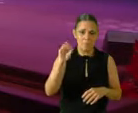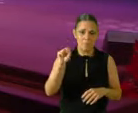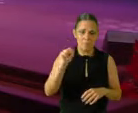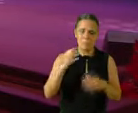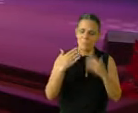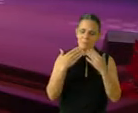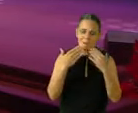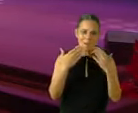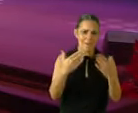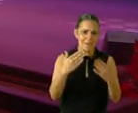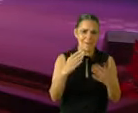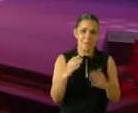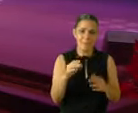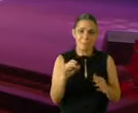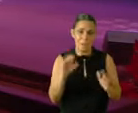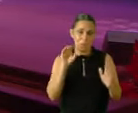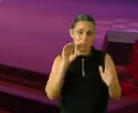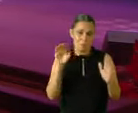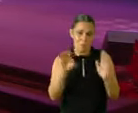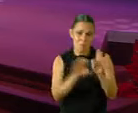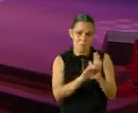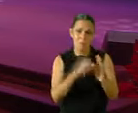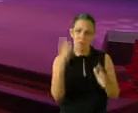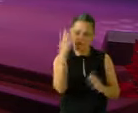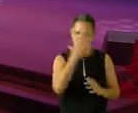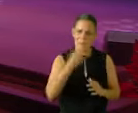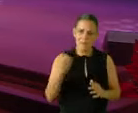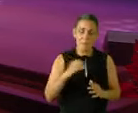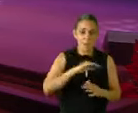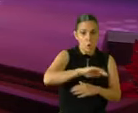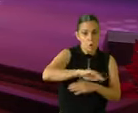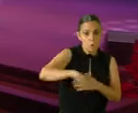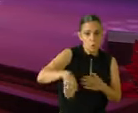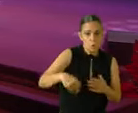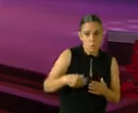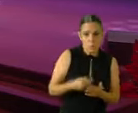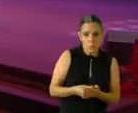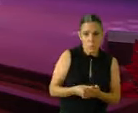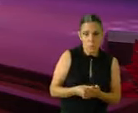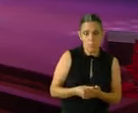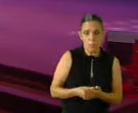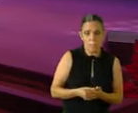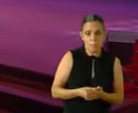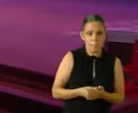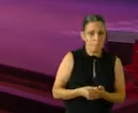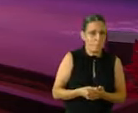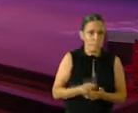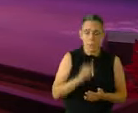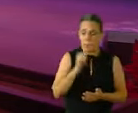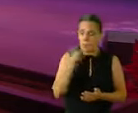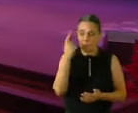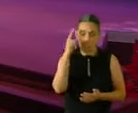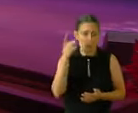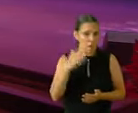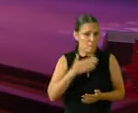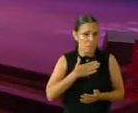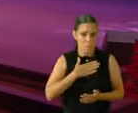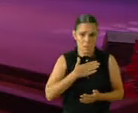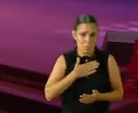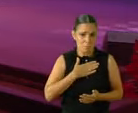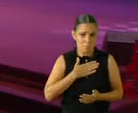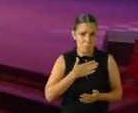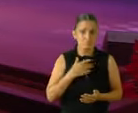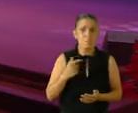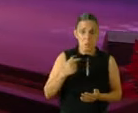Gracias, esa foto está bella. Y todo lo que, esto no es para mí, tanto, todos los que pagaron, al igual que yo, también